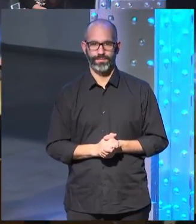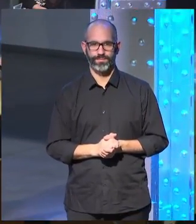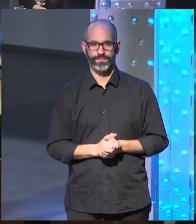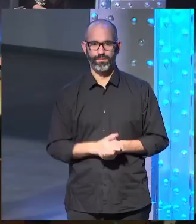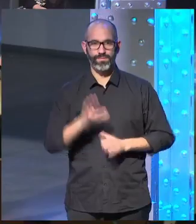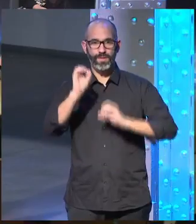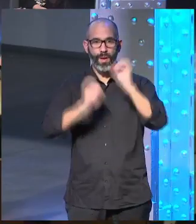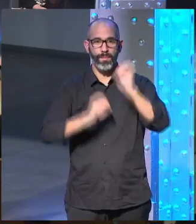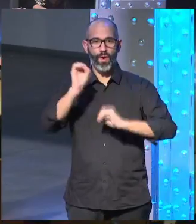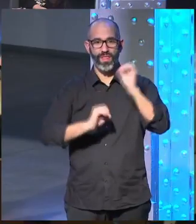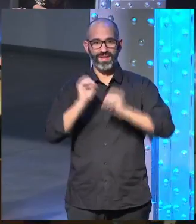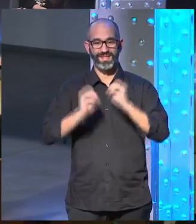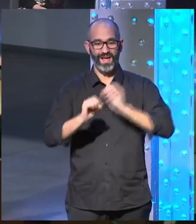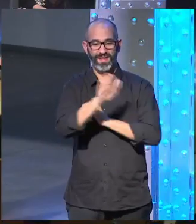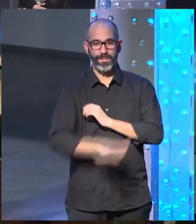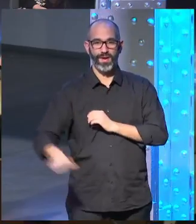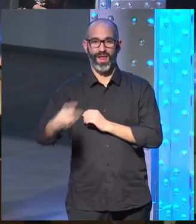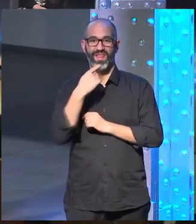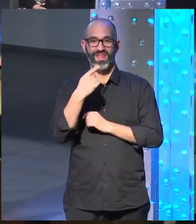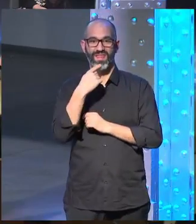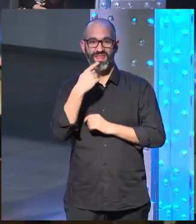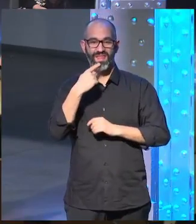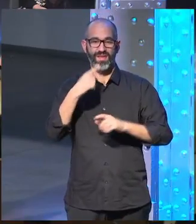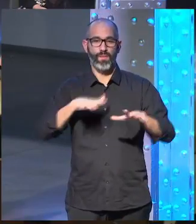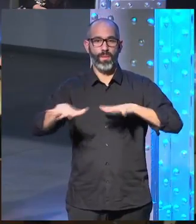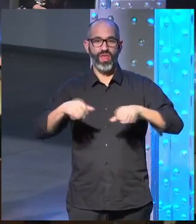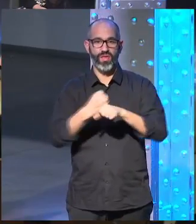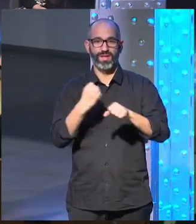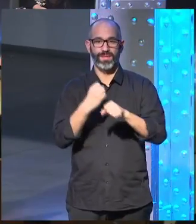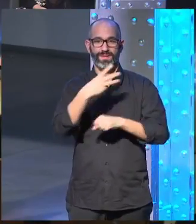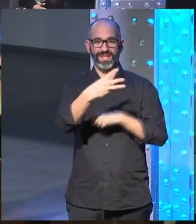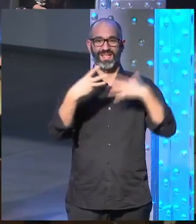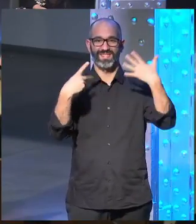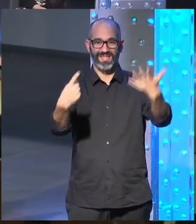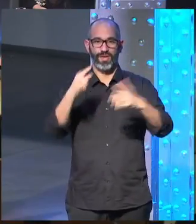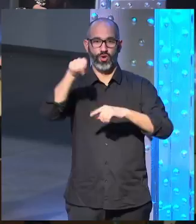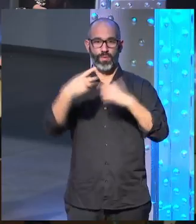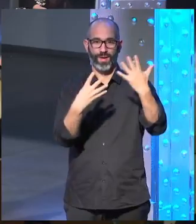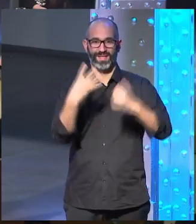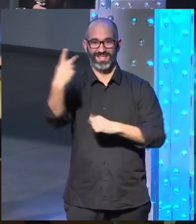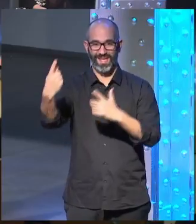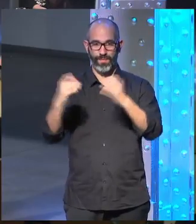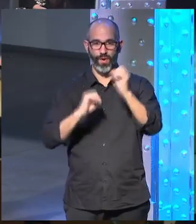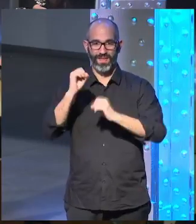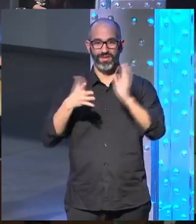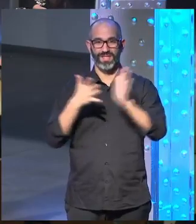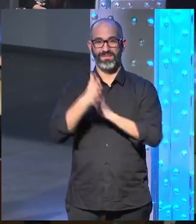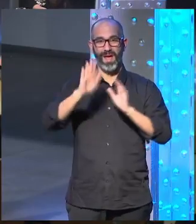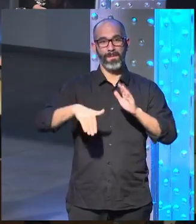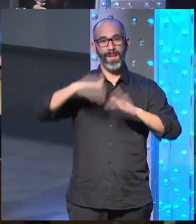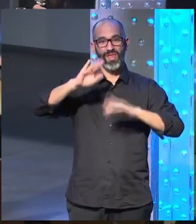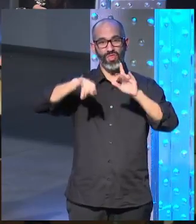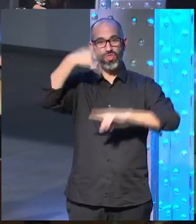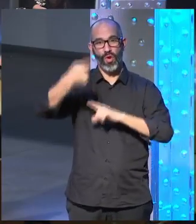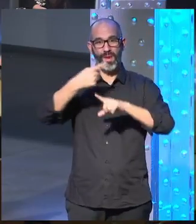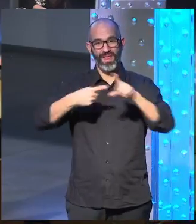El porcentaje de desempleo de menores, según esta encuesta de población activa, es el 37,46, más del doble de la